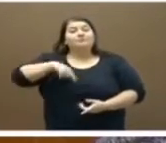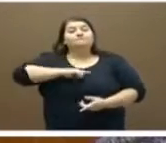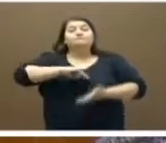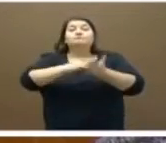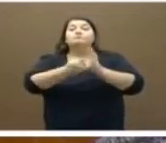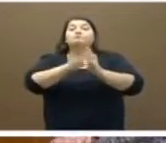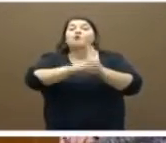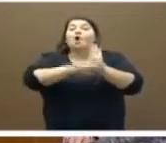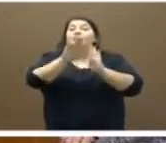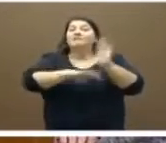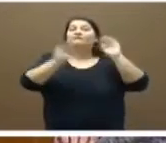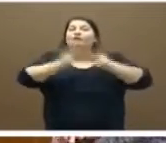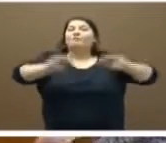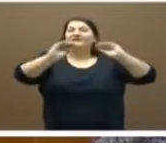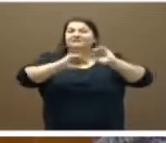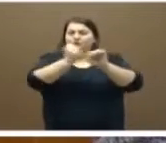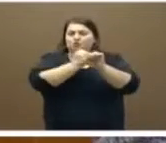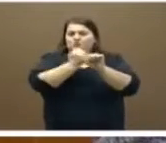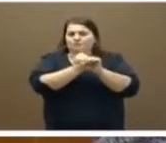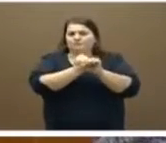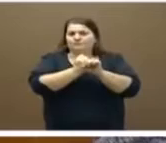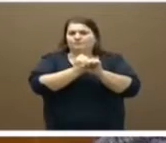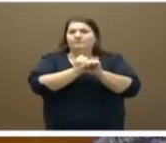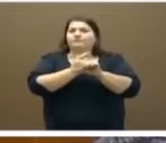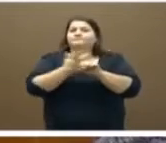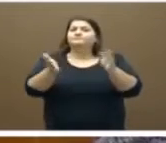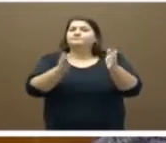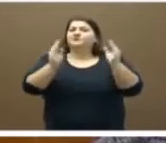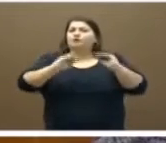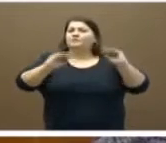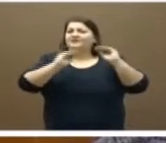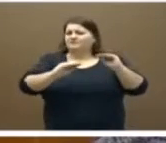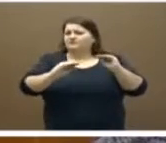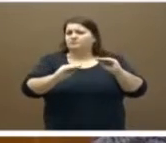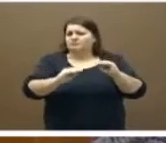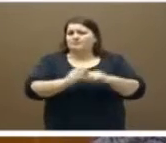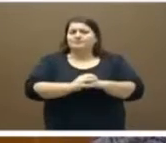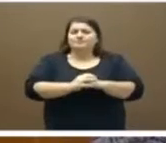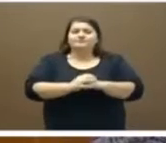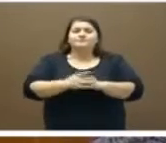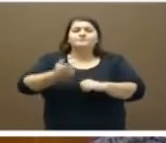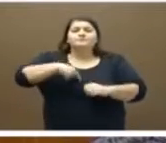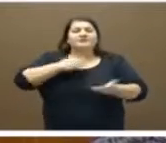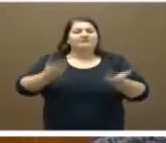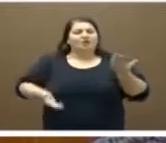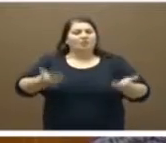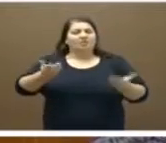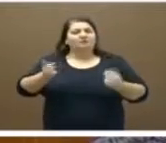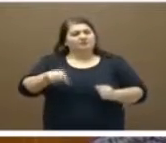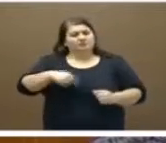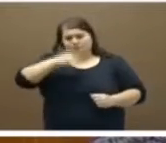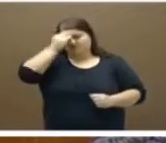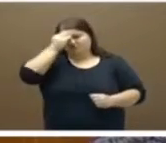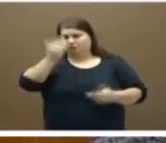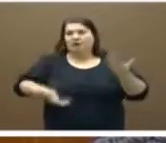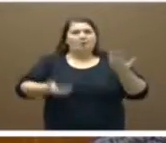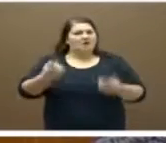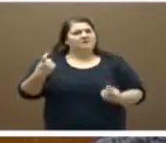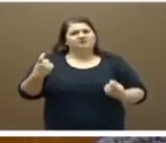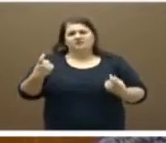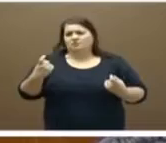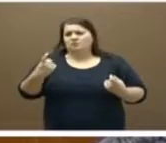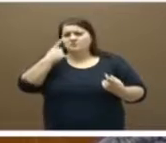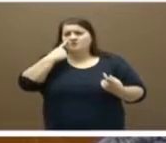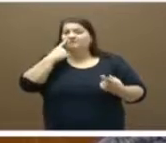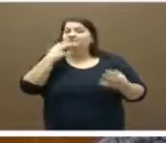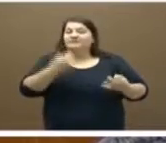programas formativos de empleabilidad en la etapa formativa. Vamos a evaluar, que creo que es bueno hacerlo, el sistema de garantía